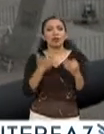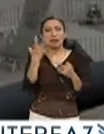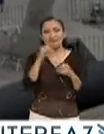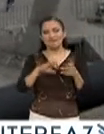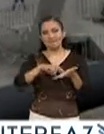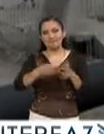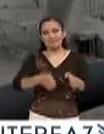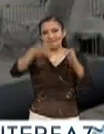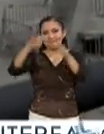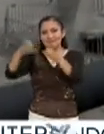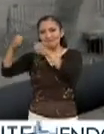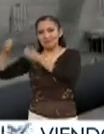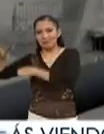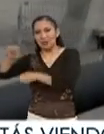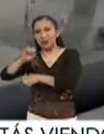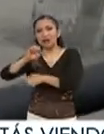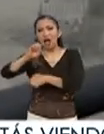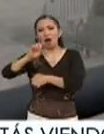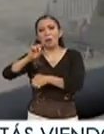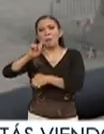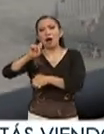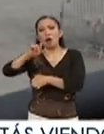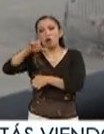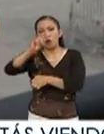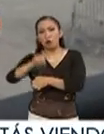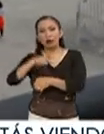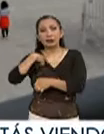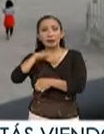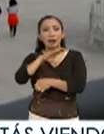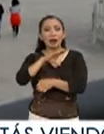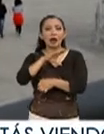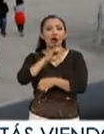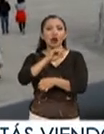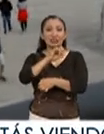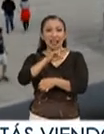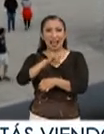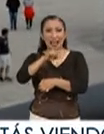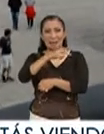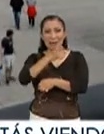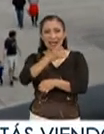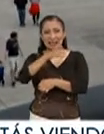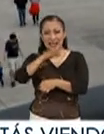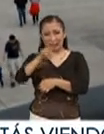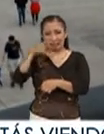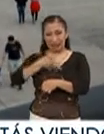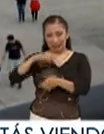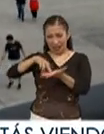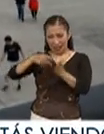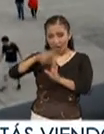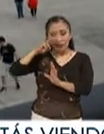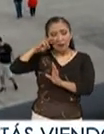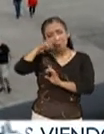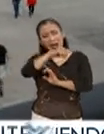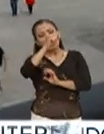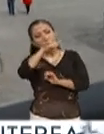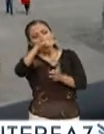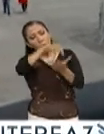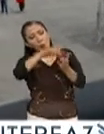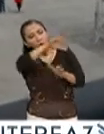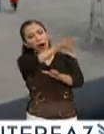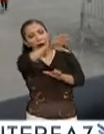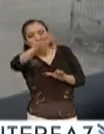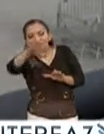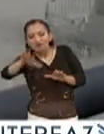belleza arquitectónica de Sao Paulo. Y por supuesto, Oscar Niemeyer tiene también esa parte dentro de su visión de los